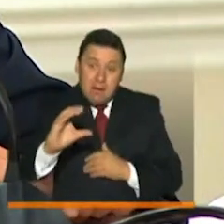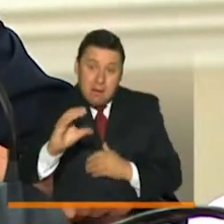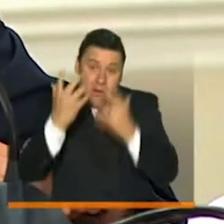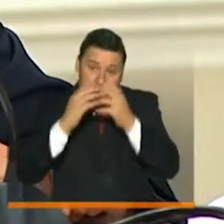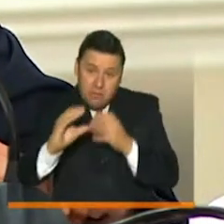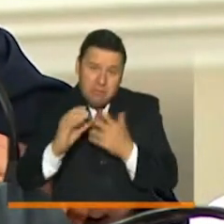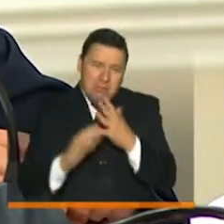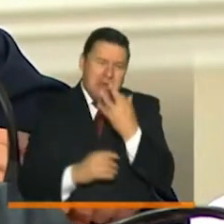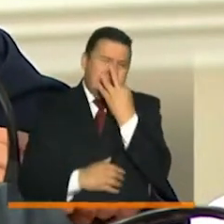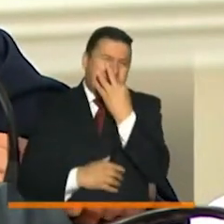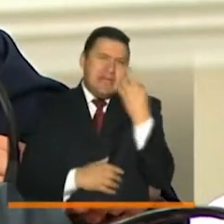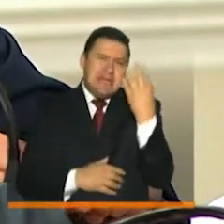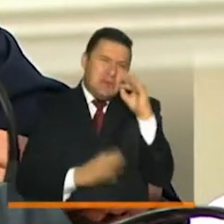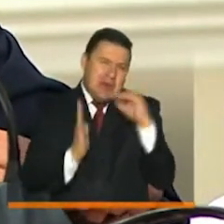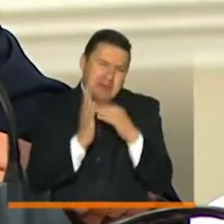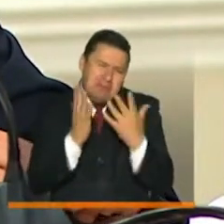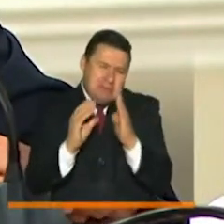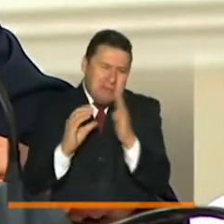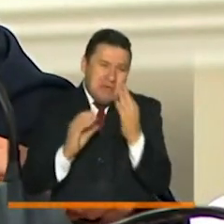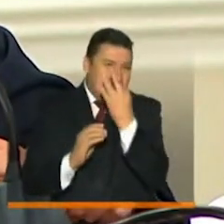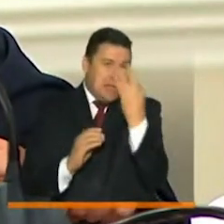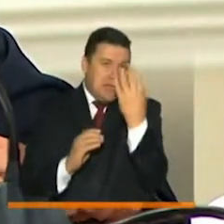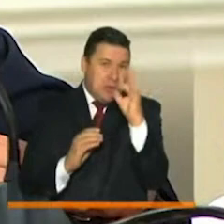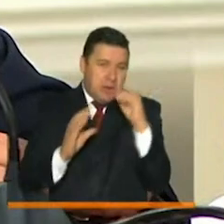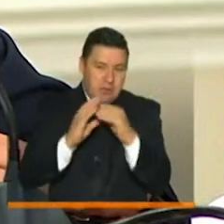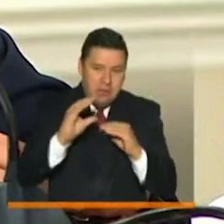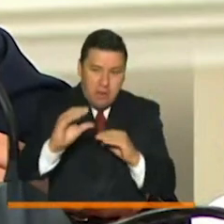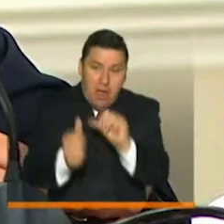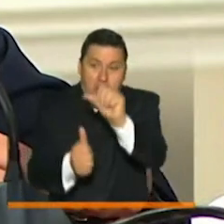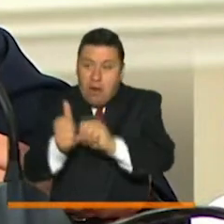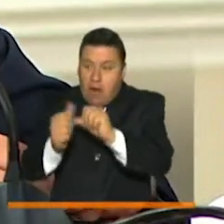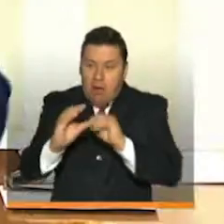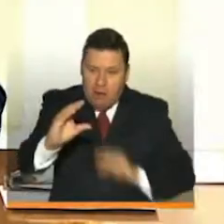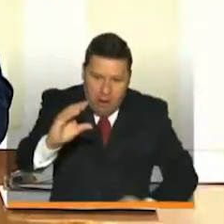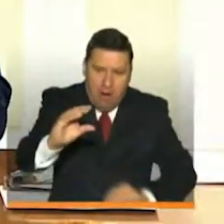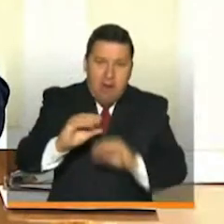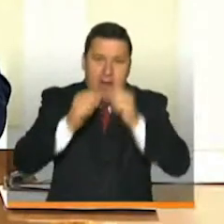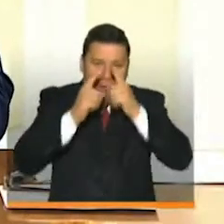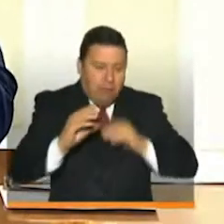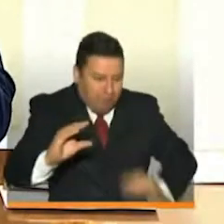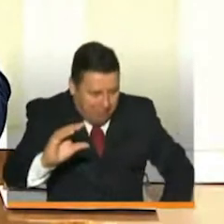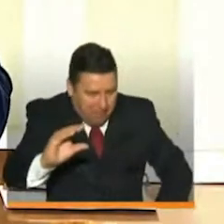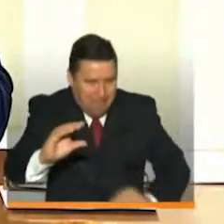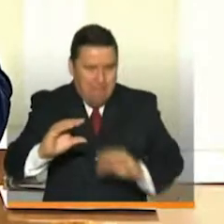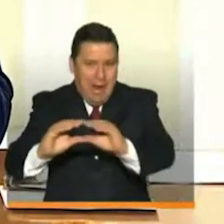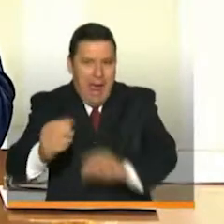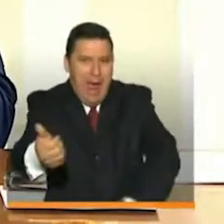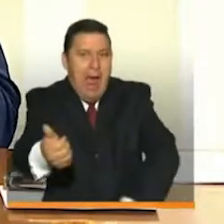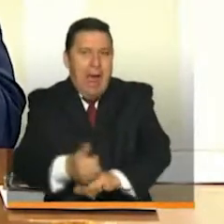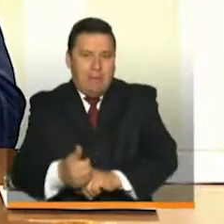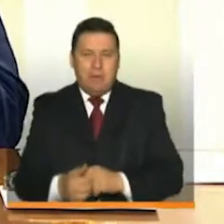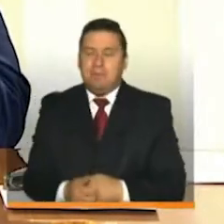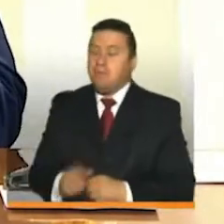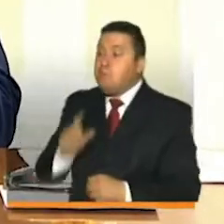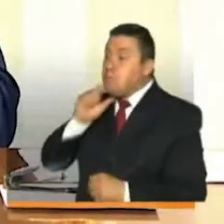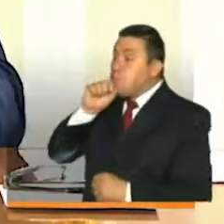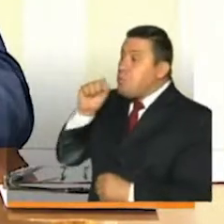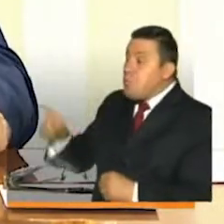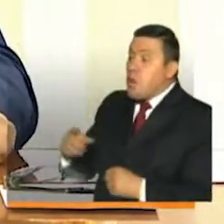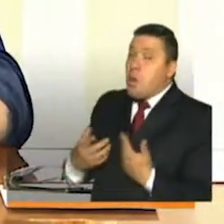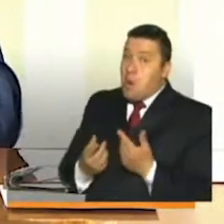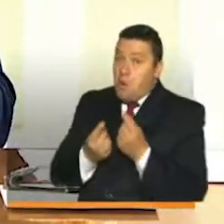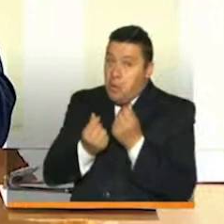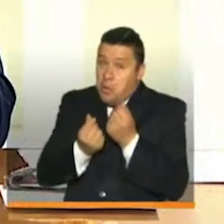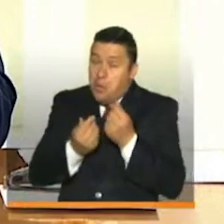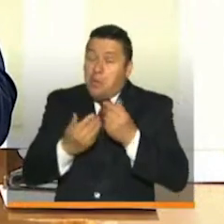cerca de 350.000 pesos por cada uno de sus trabajadores. Y me gustaría preguntarle una cosa, potencialmente, porque esta es una cifra